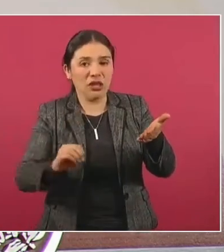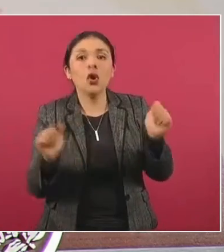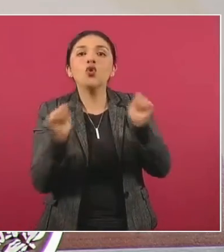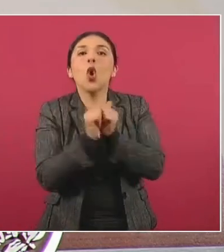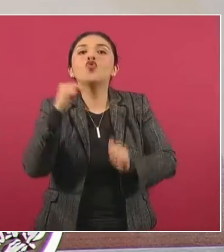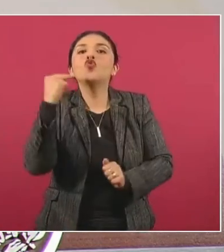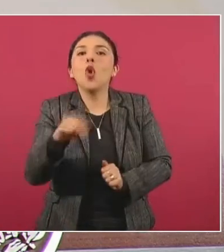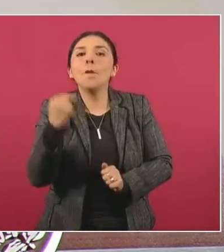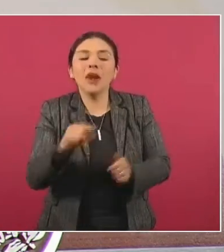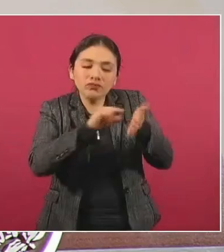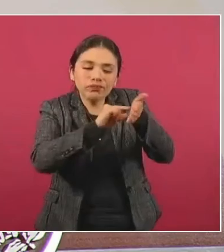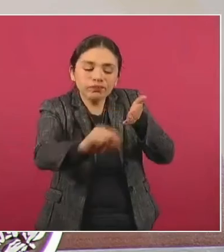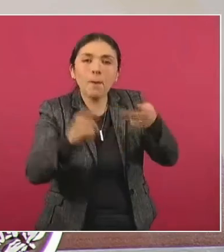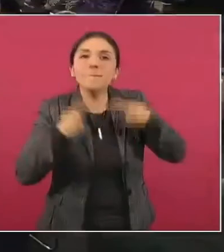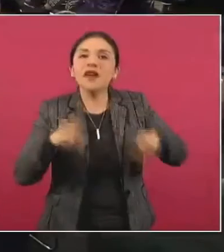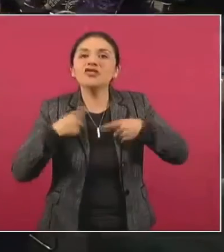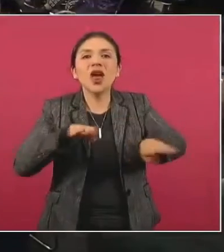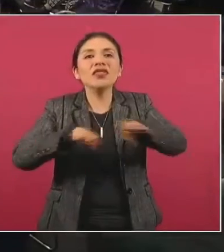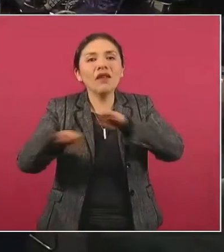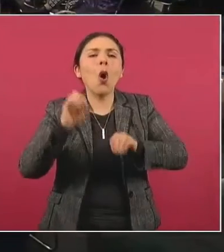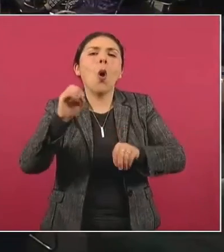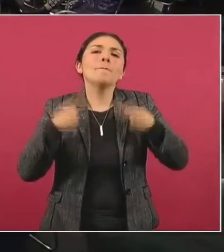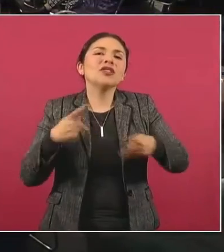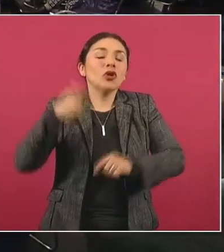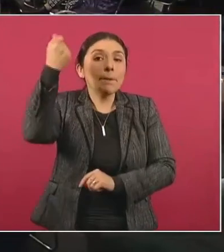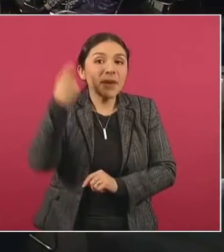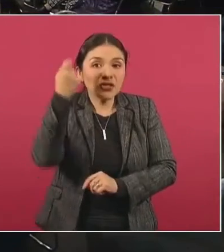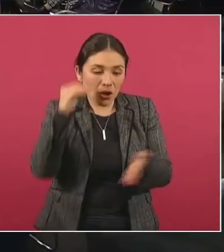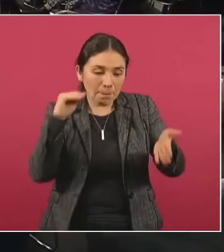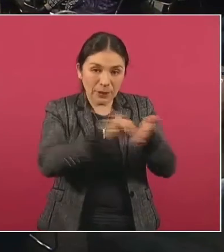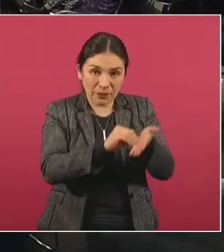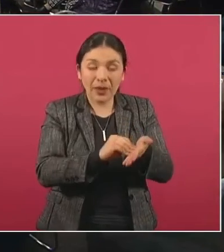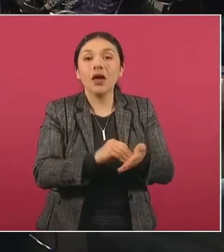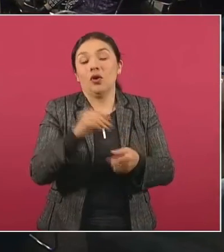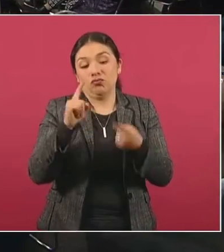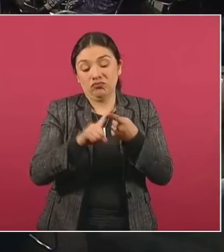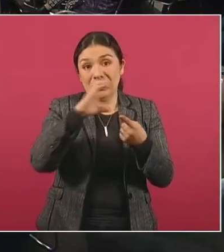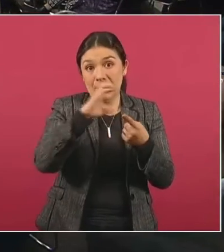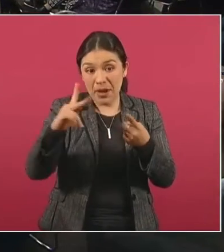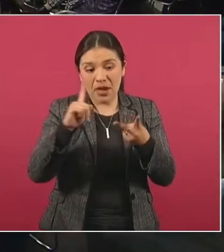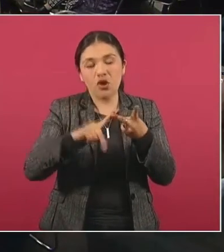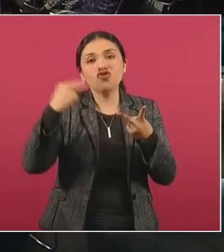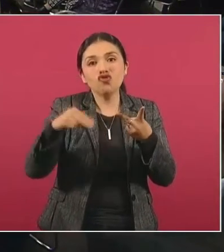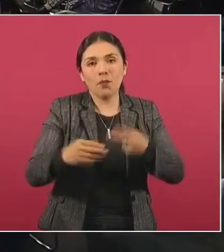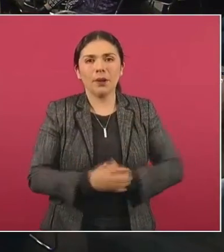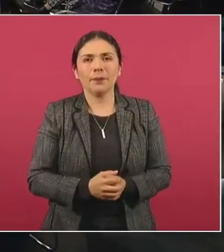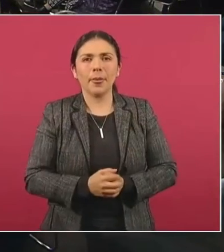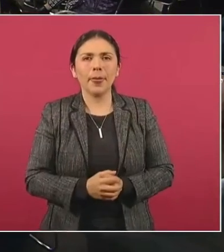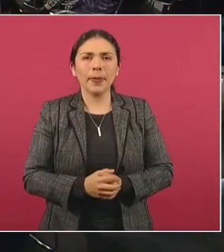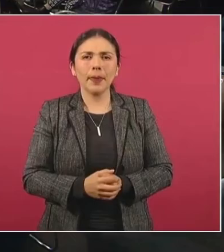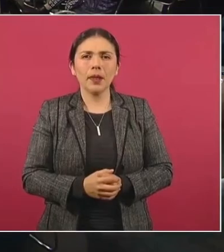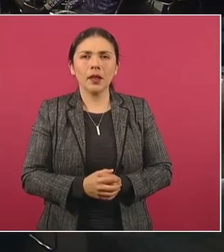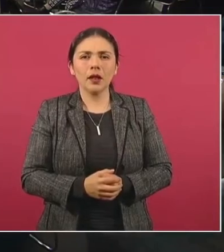nombre del trabajador o el nombre del pensionado. Ya, eso es todo. Código postal y nombre. Los